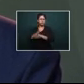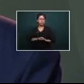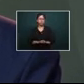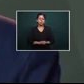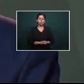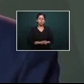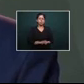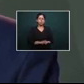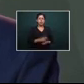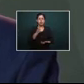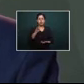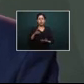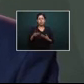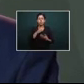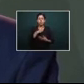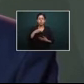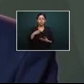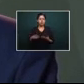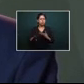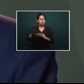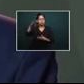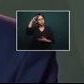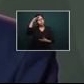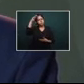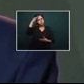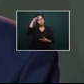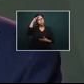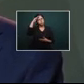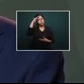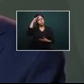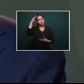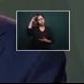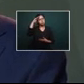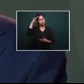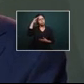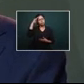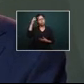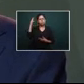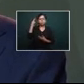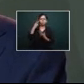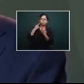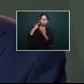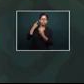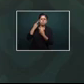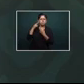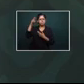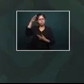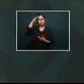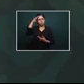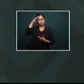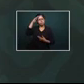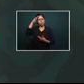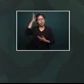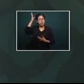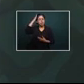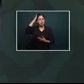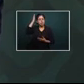llevar a la reflexión, al análisis y a la